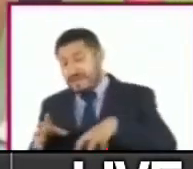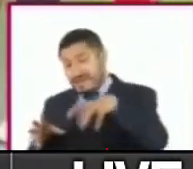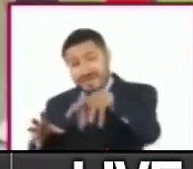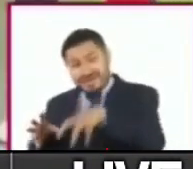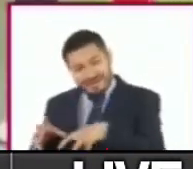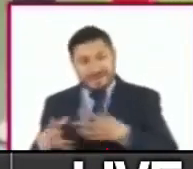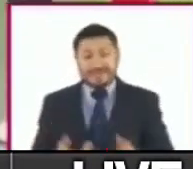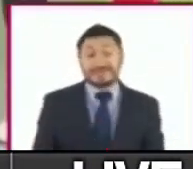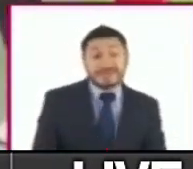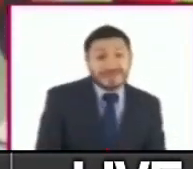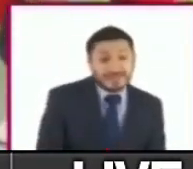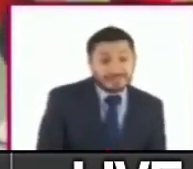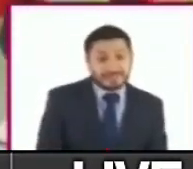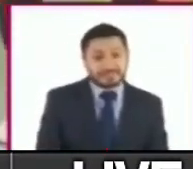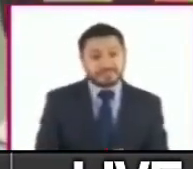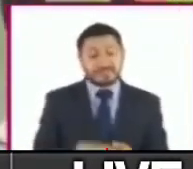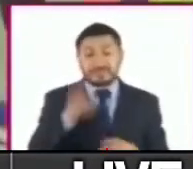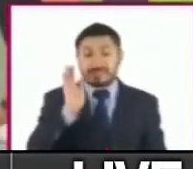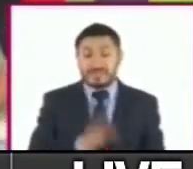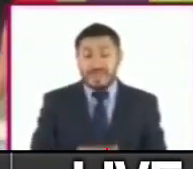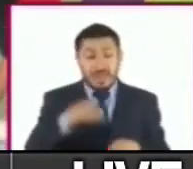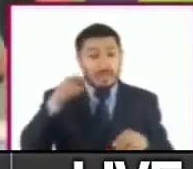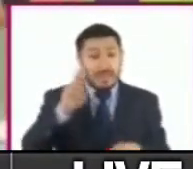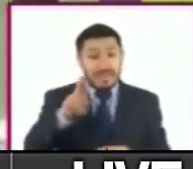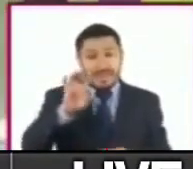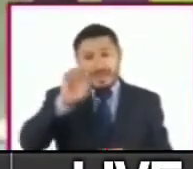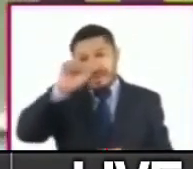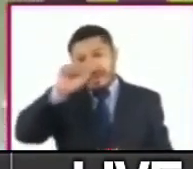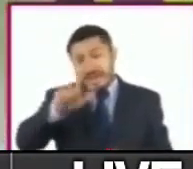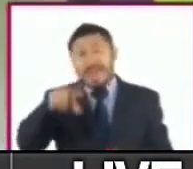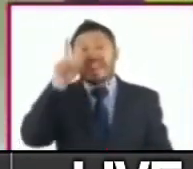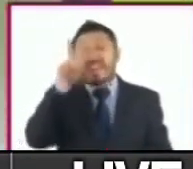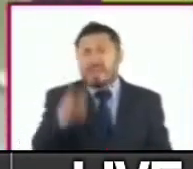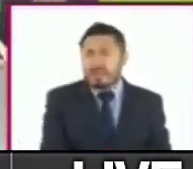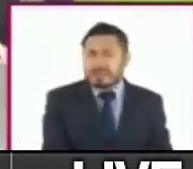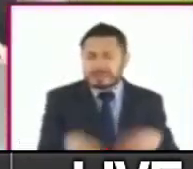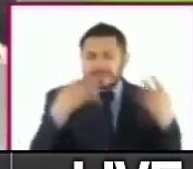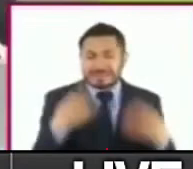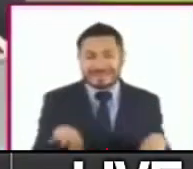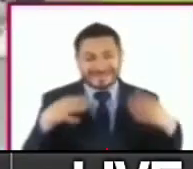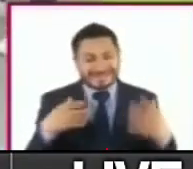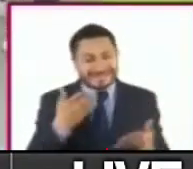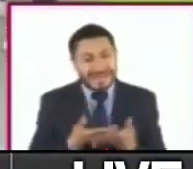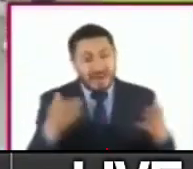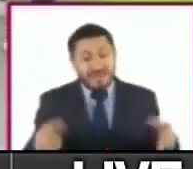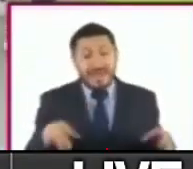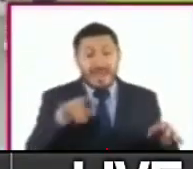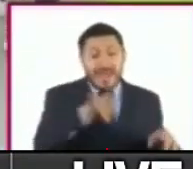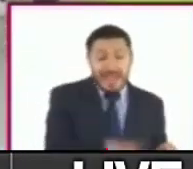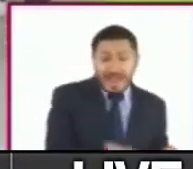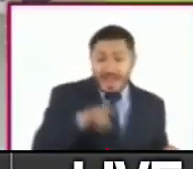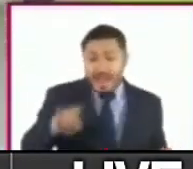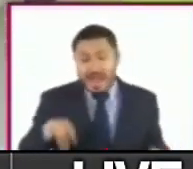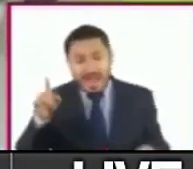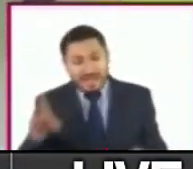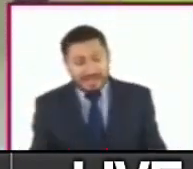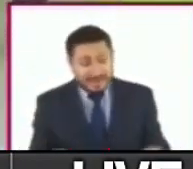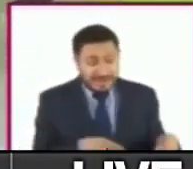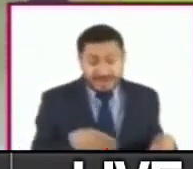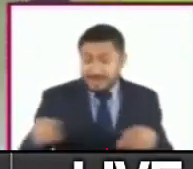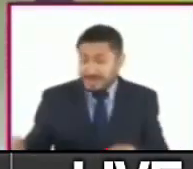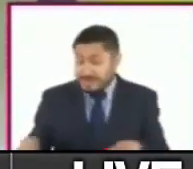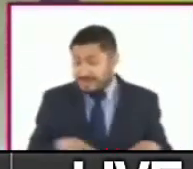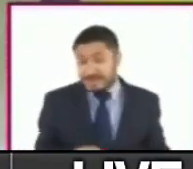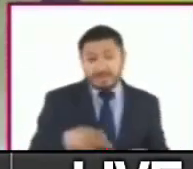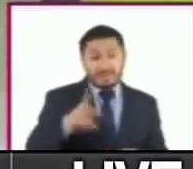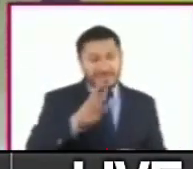de bochas. Les voy a retirar la cartulina con las casillas de colores. Adelante, chicos, vamos por nuestro material. Pero recuerda que